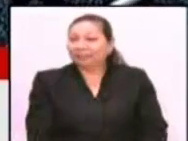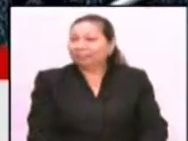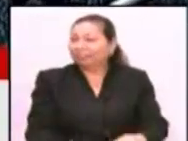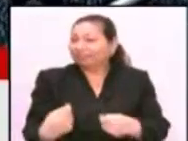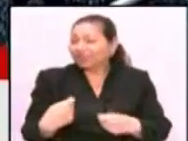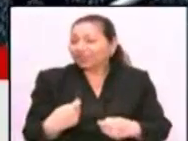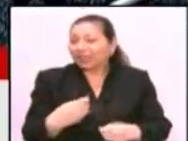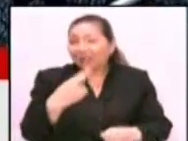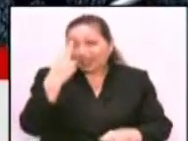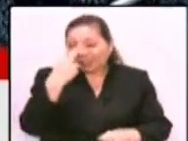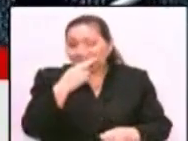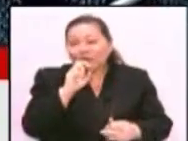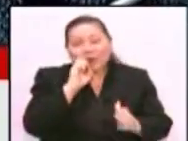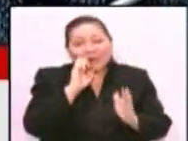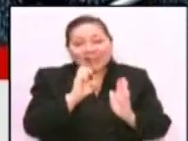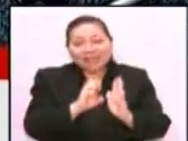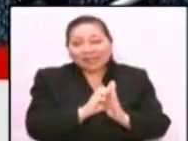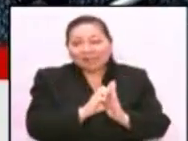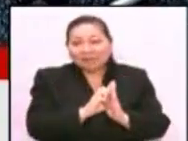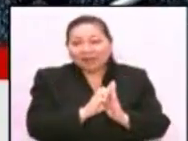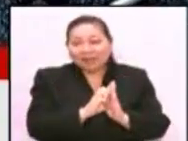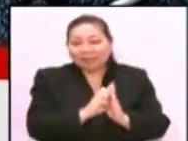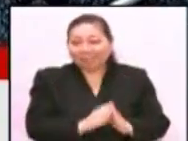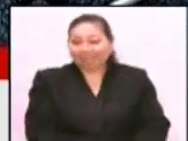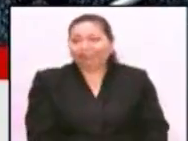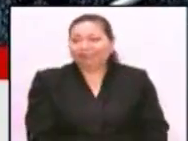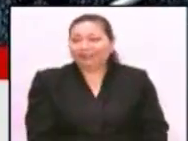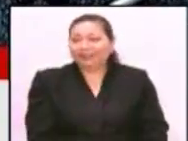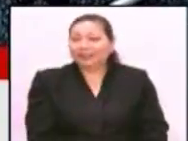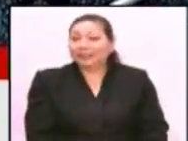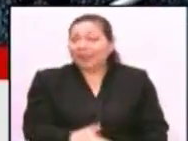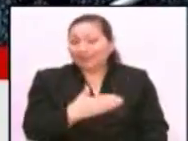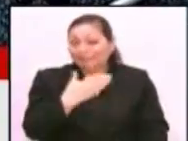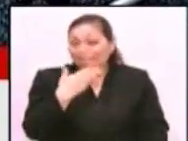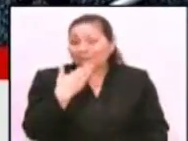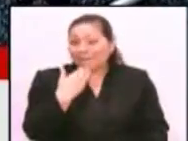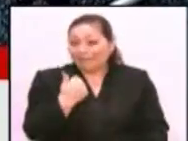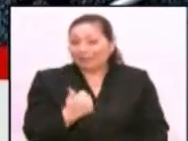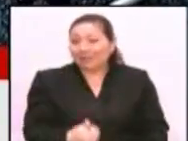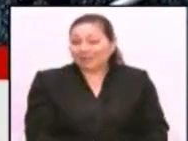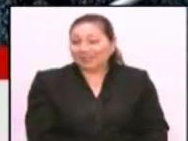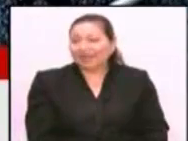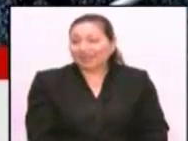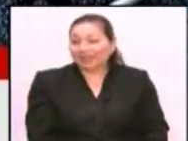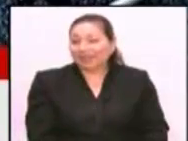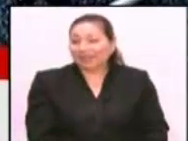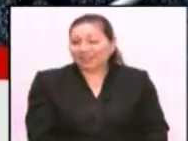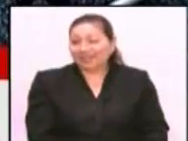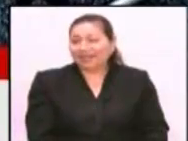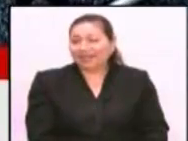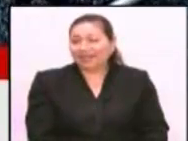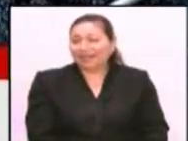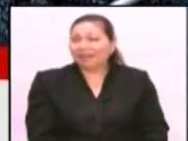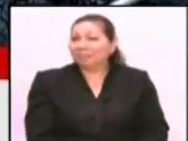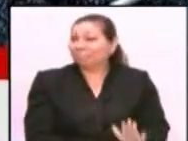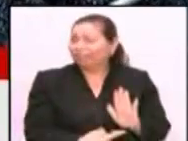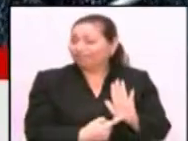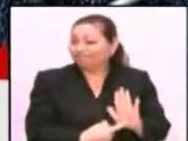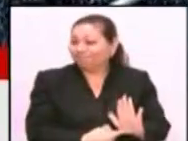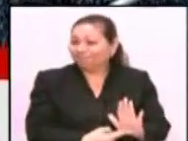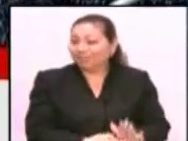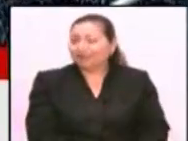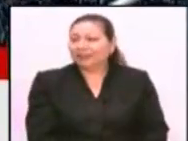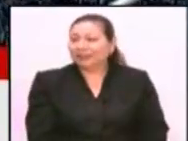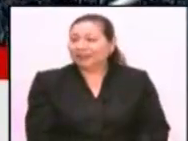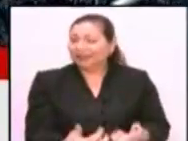Universidad Católica es un claro ejemplo. Esa tasa, mira, esa calidad, si va a mostrarlo, por ejemplo,